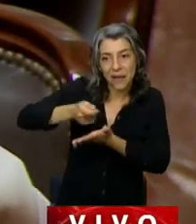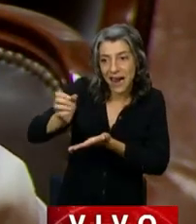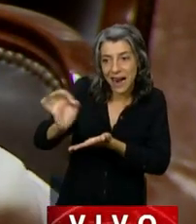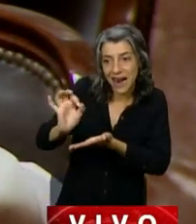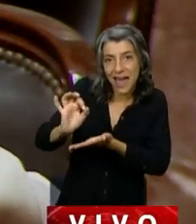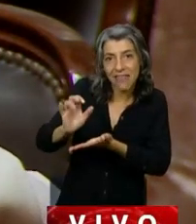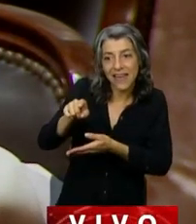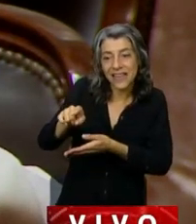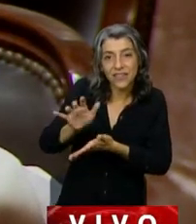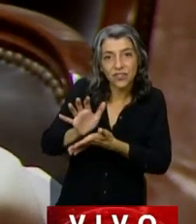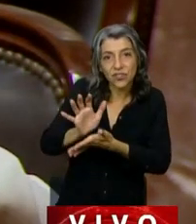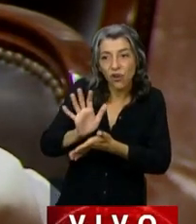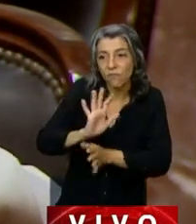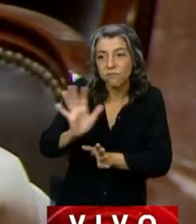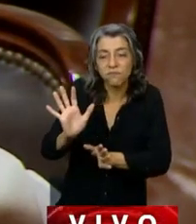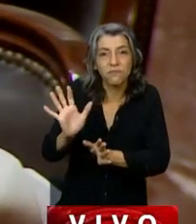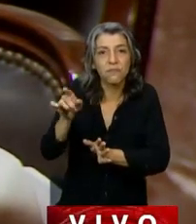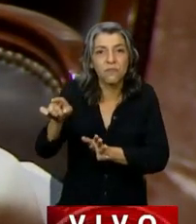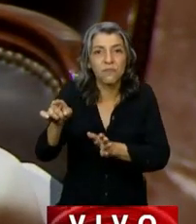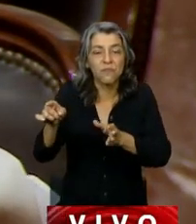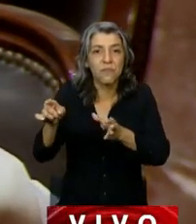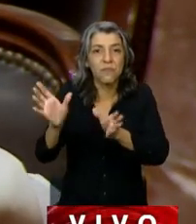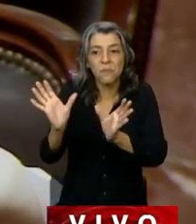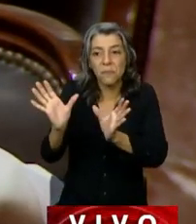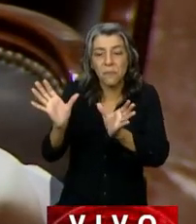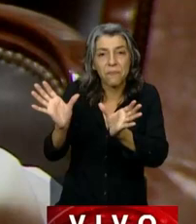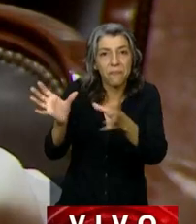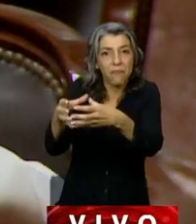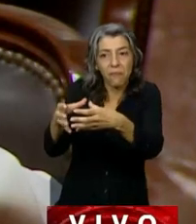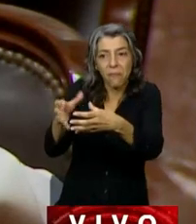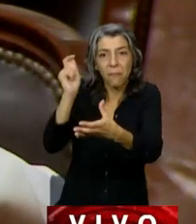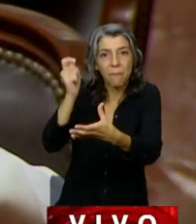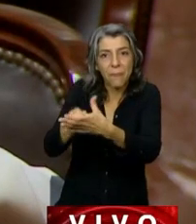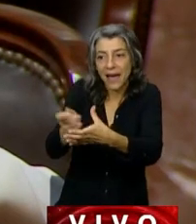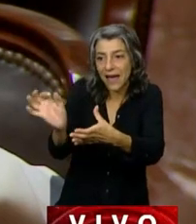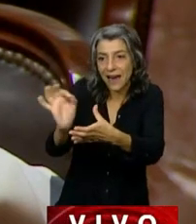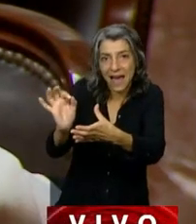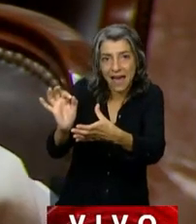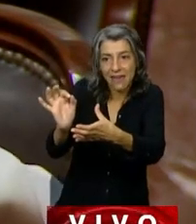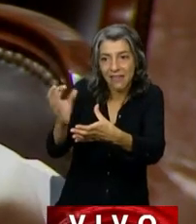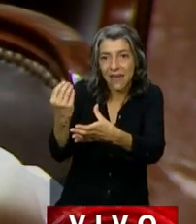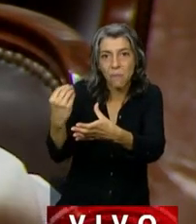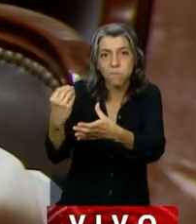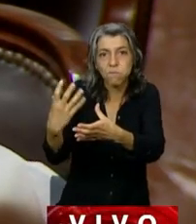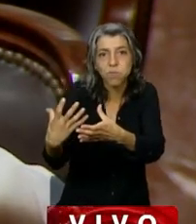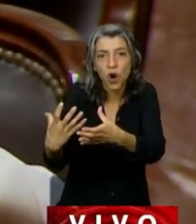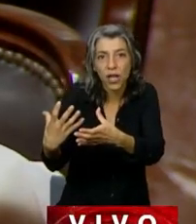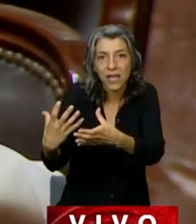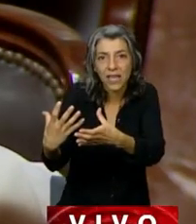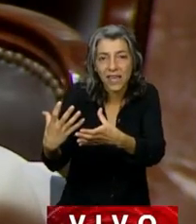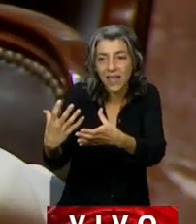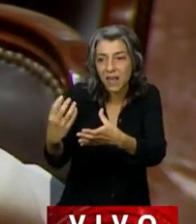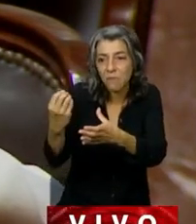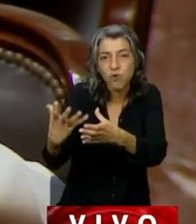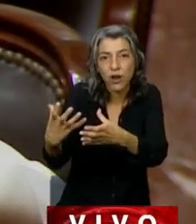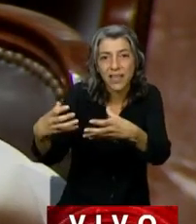y tenemos que empezar a decirlo, tenemos que empezar a desterrar estos privilegios. Tenemos que empezar a